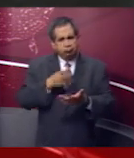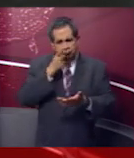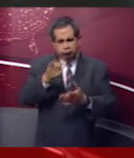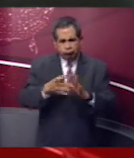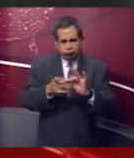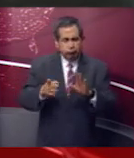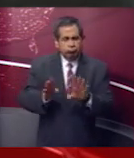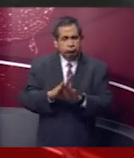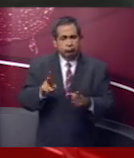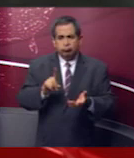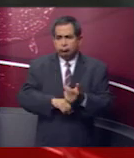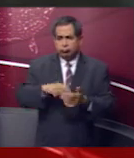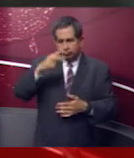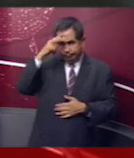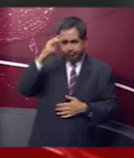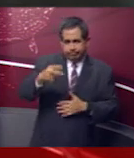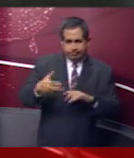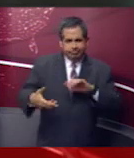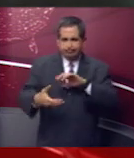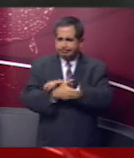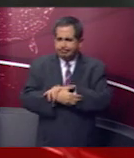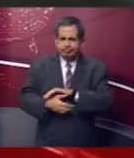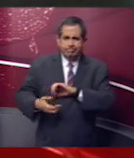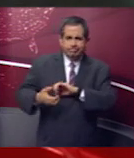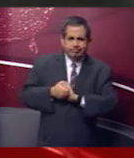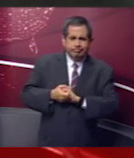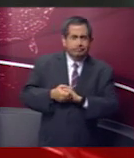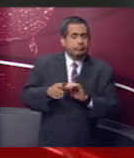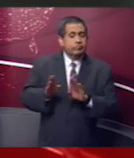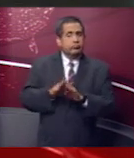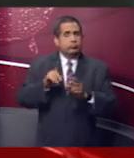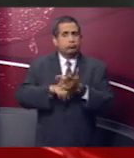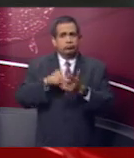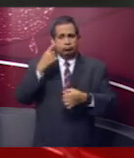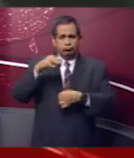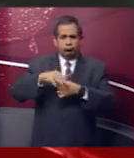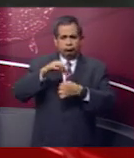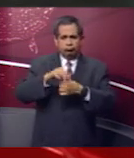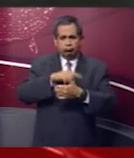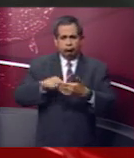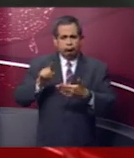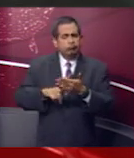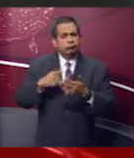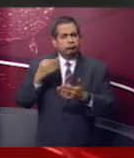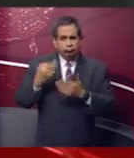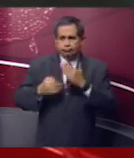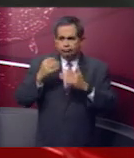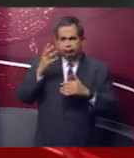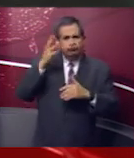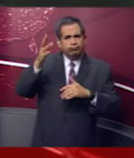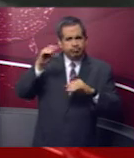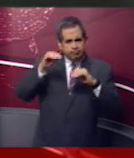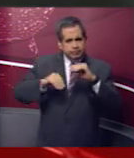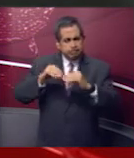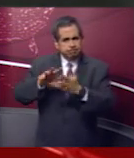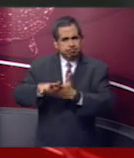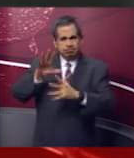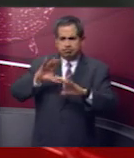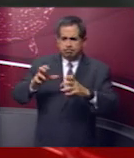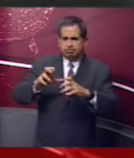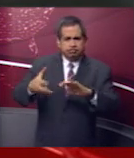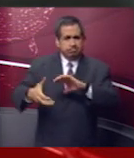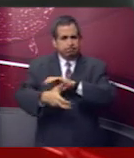México solamente tiene coaliciones y alianzas desde el punto de vista electoral, pero no las tiene para construir mayorías en gobiernos